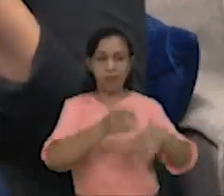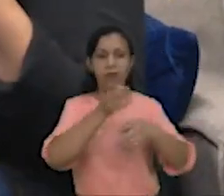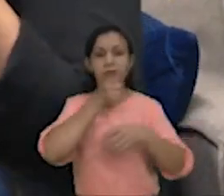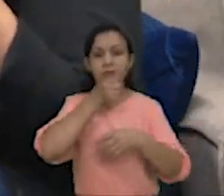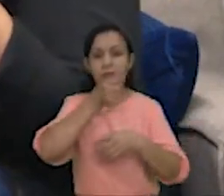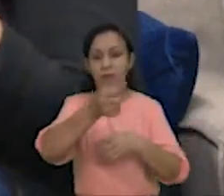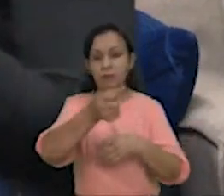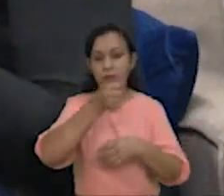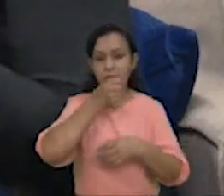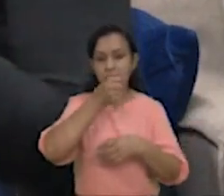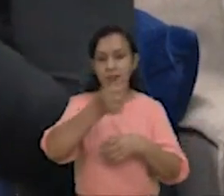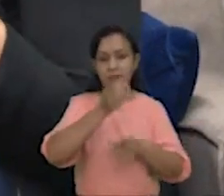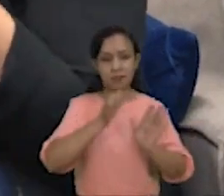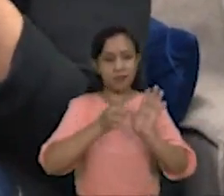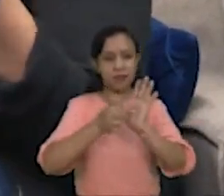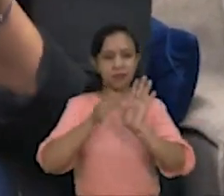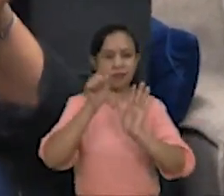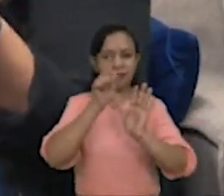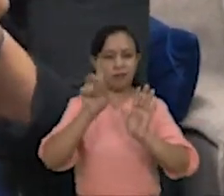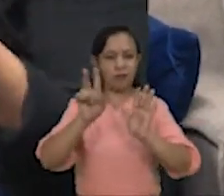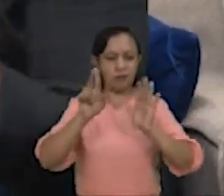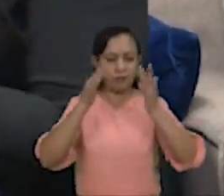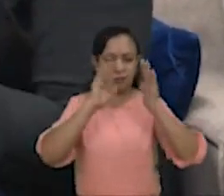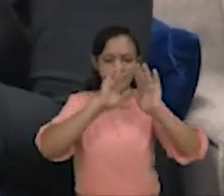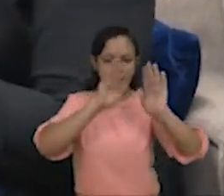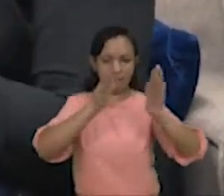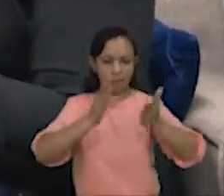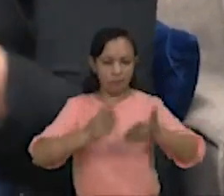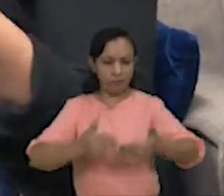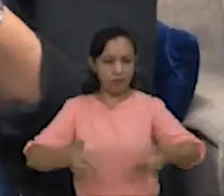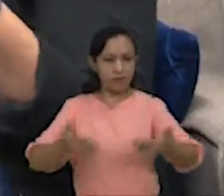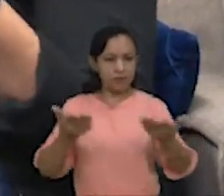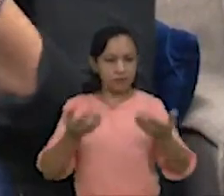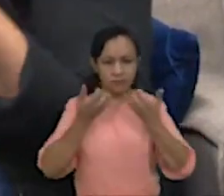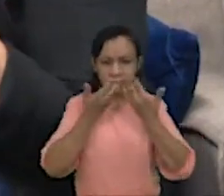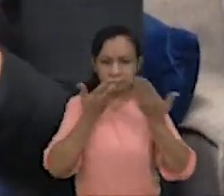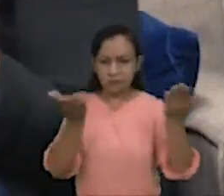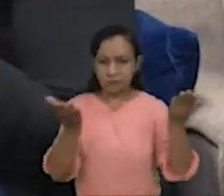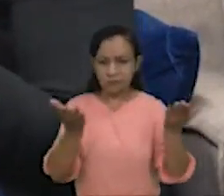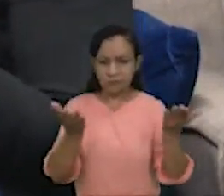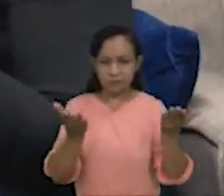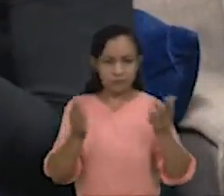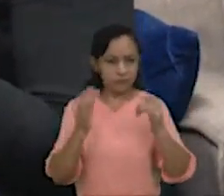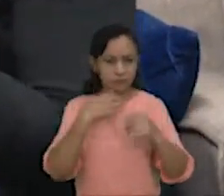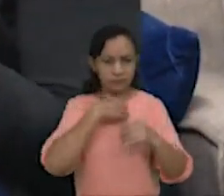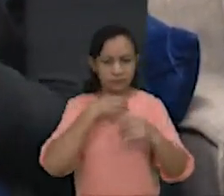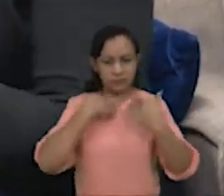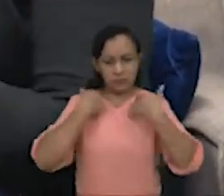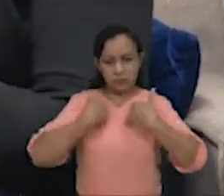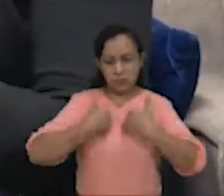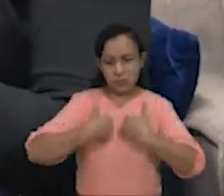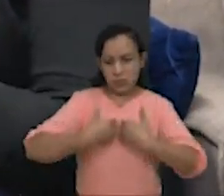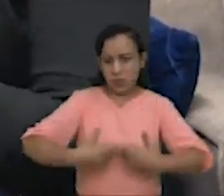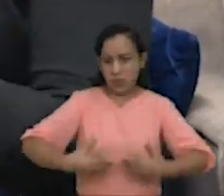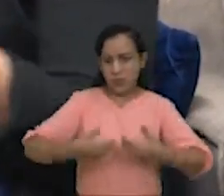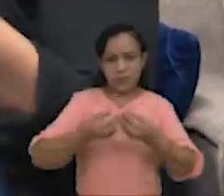cuerpos de las mujeres como presentadoras de televisión, porque no es necesario, o sea, para llevar una información no tenés que exhibir los desnudos de los cuerpos de